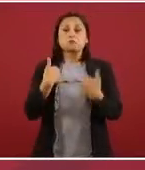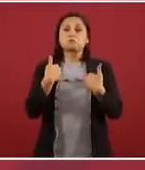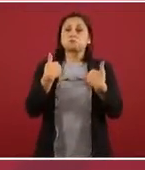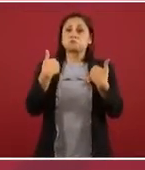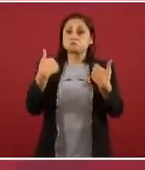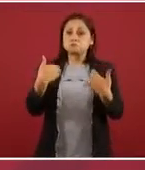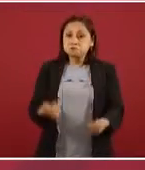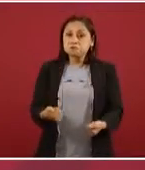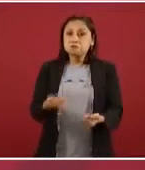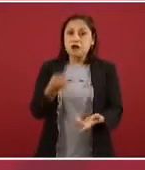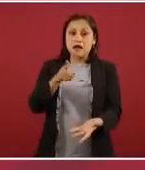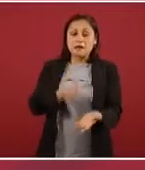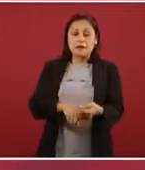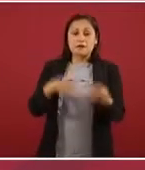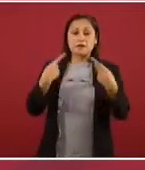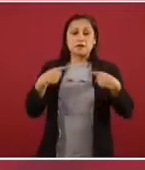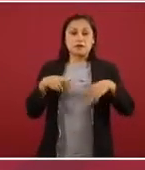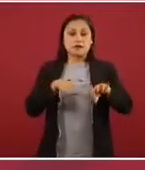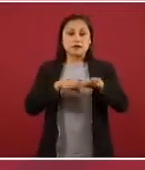Entonces